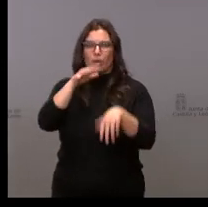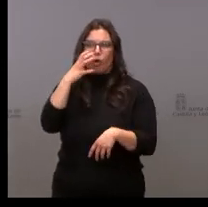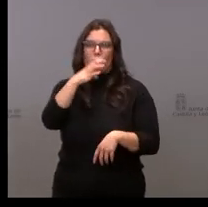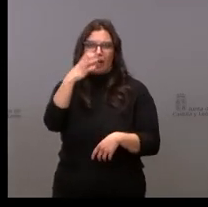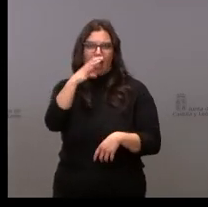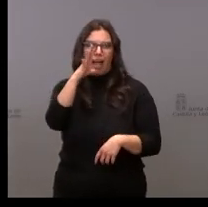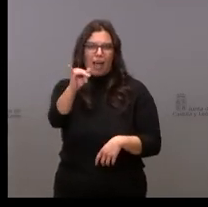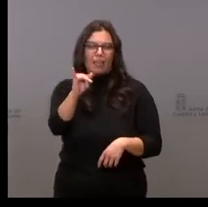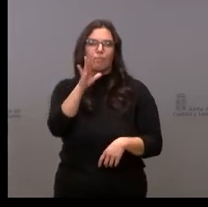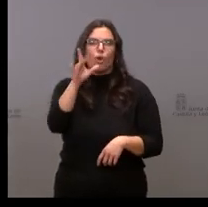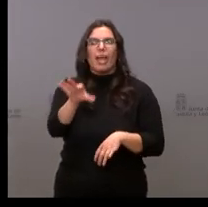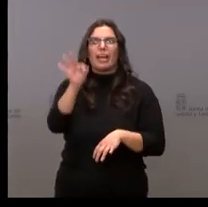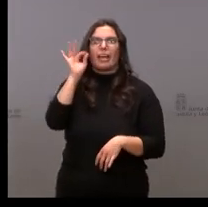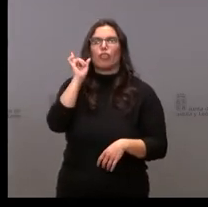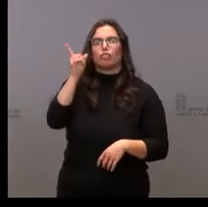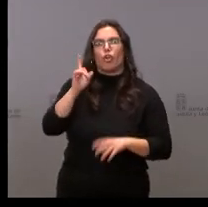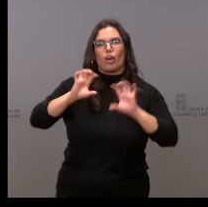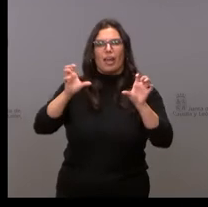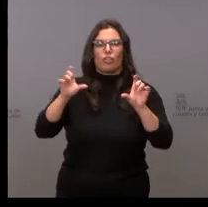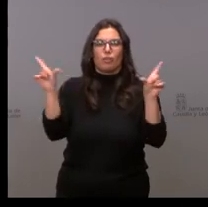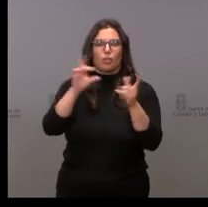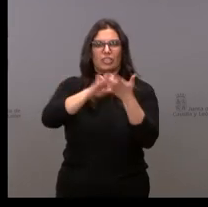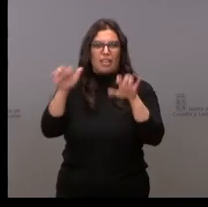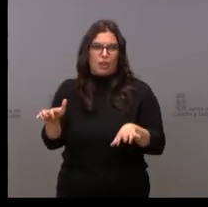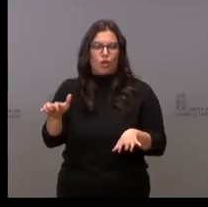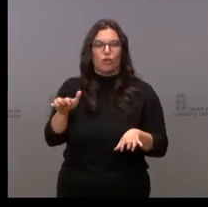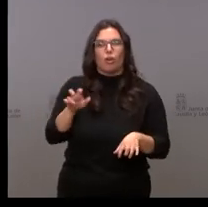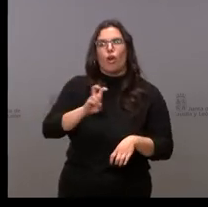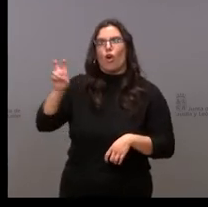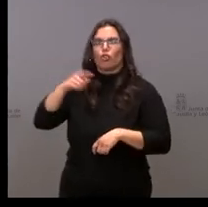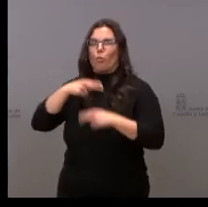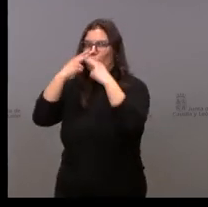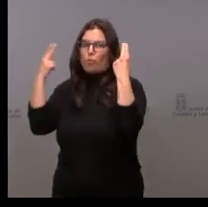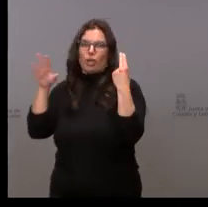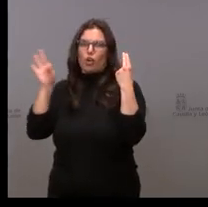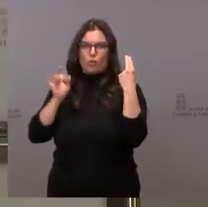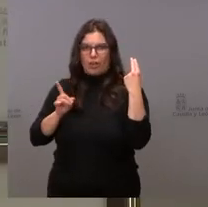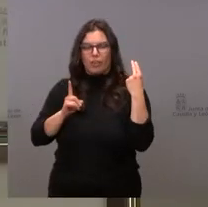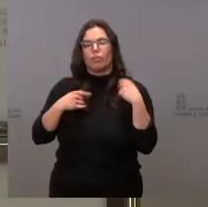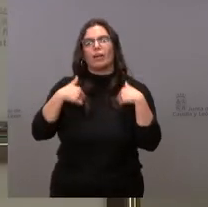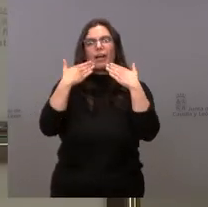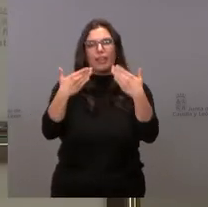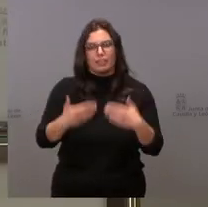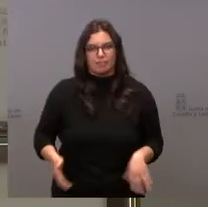solo la radiotelevisión de castilla y león' en lugar de los entes públicos muchas gracias